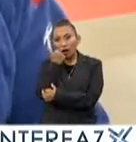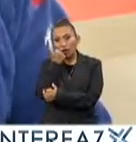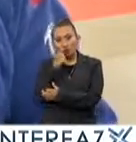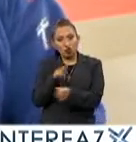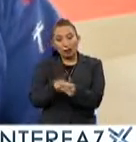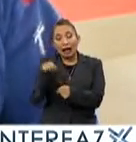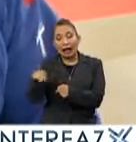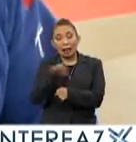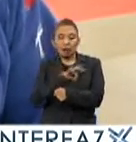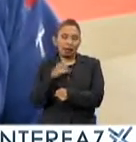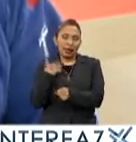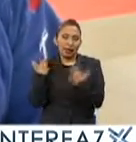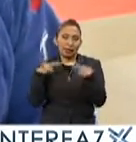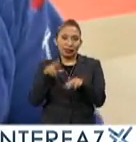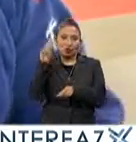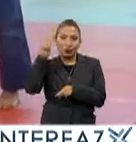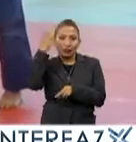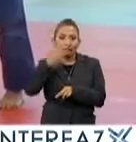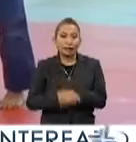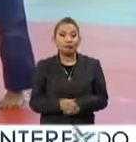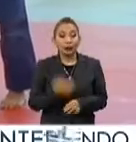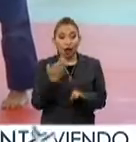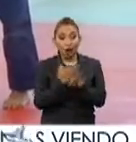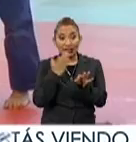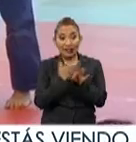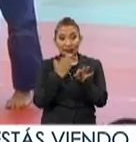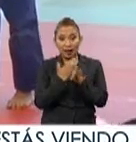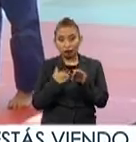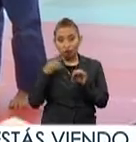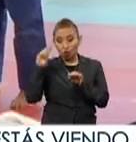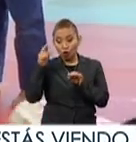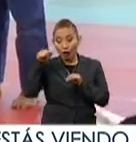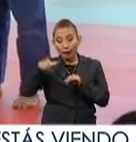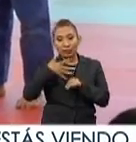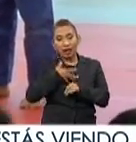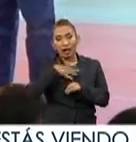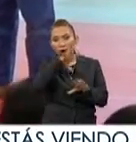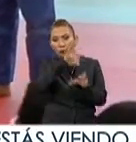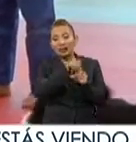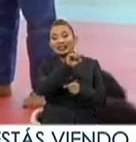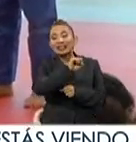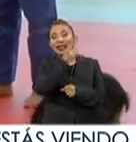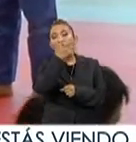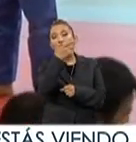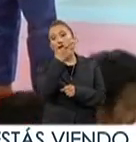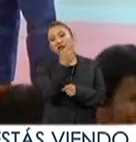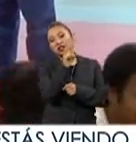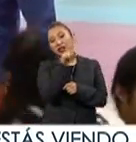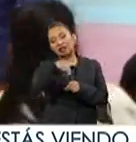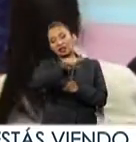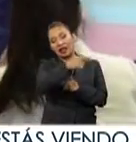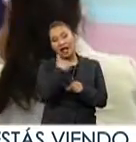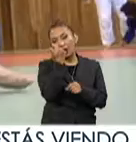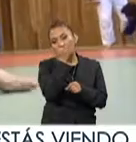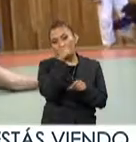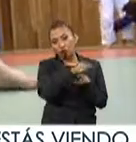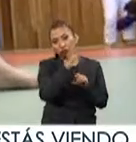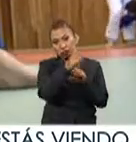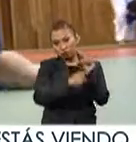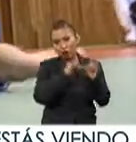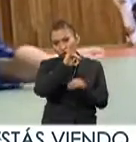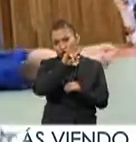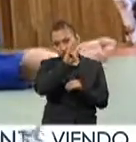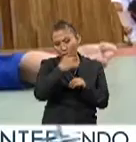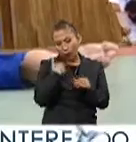regulares y de esta forma poder representar a la universidad. Actualmente nuestra máxima casa de estudios cuenta con un total de 60 judocas. Todos ellos deben mantener un buen